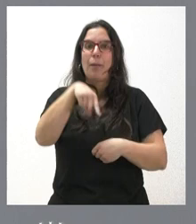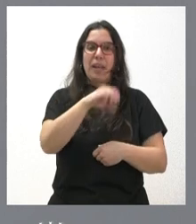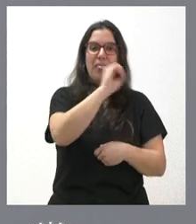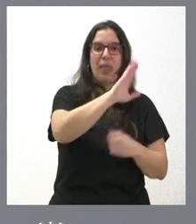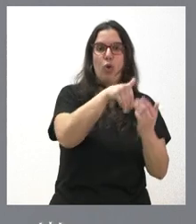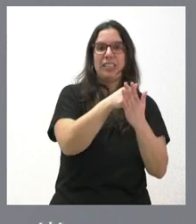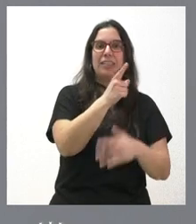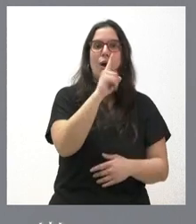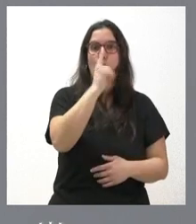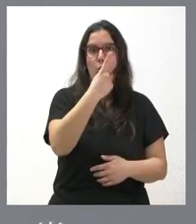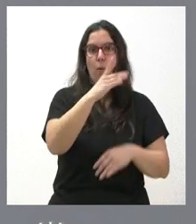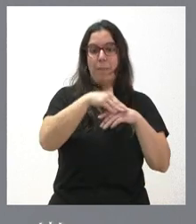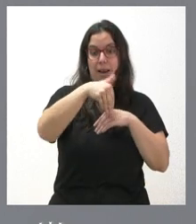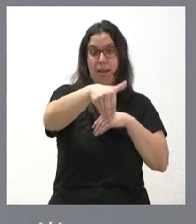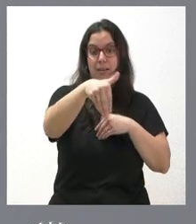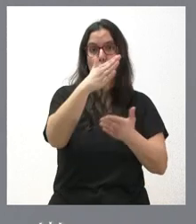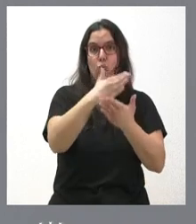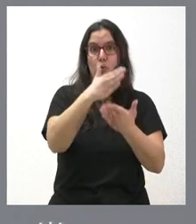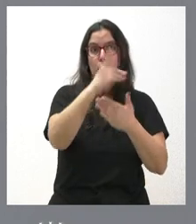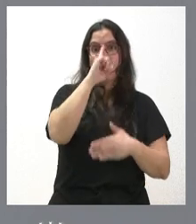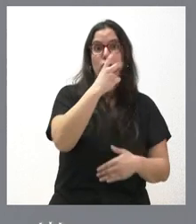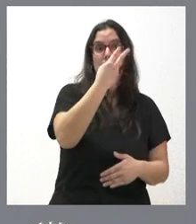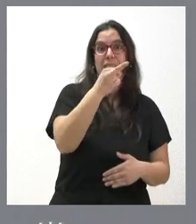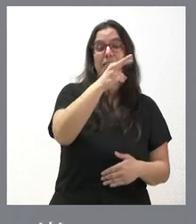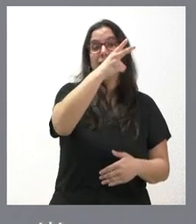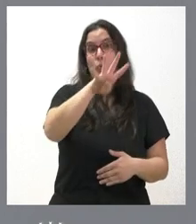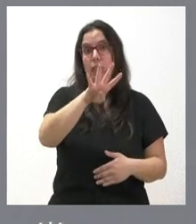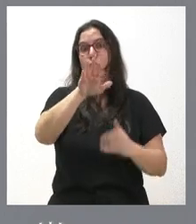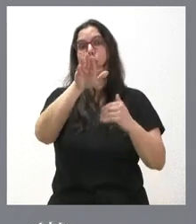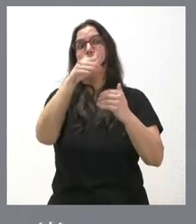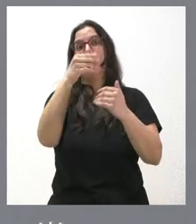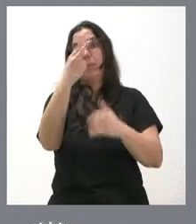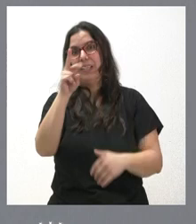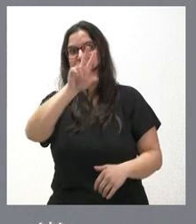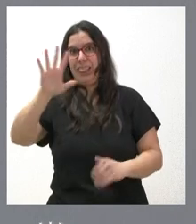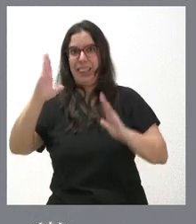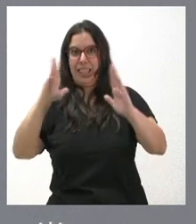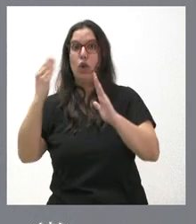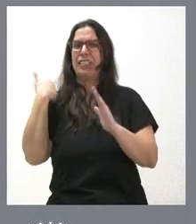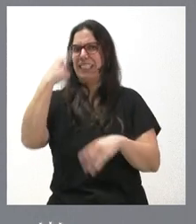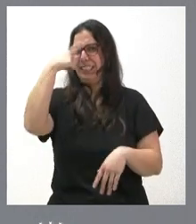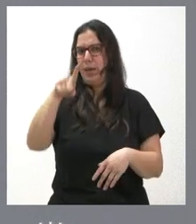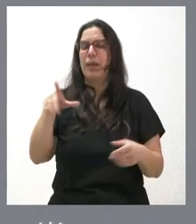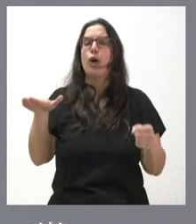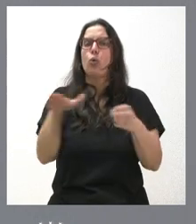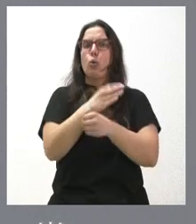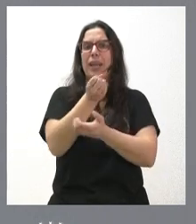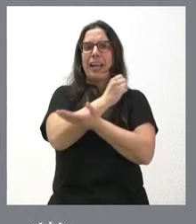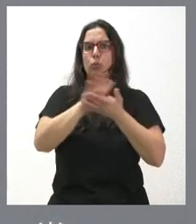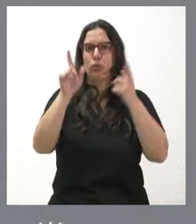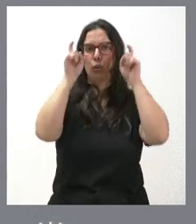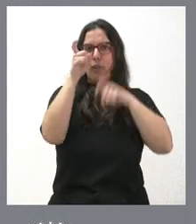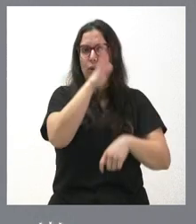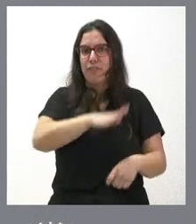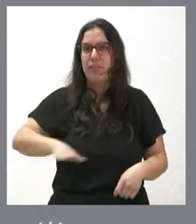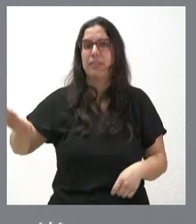curso 24 25 saben ustedes que tenemos ya los desarrollos para los